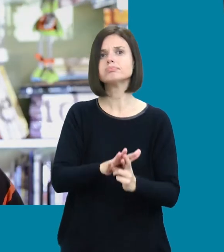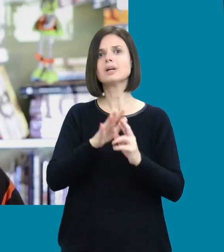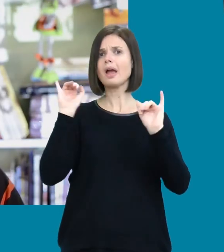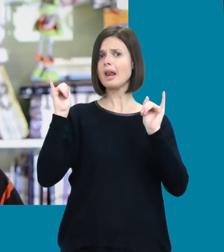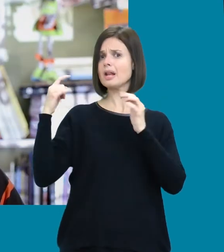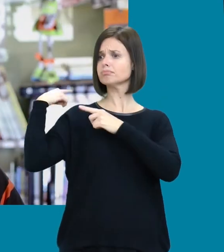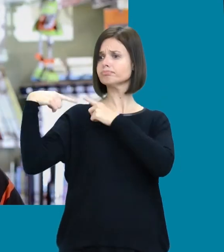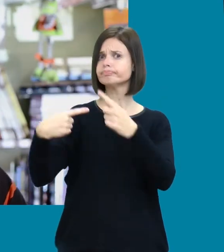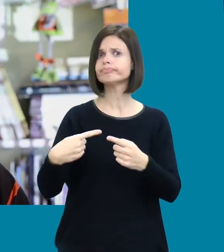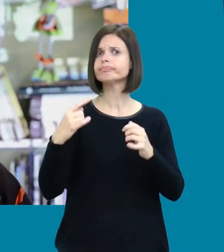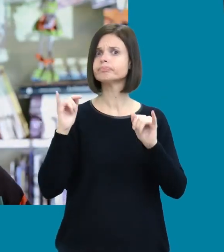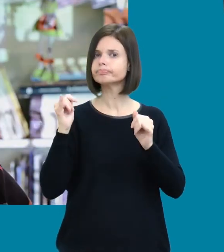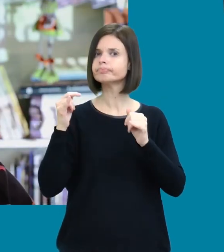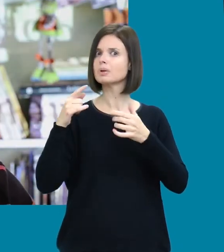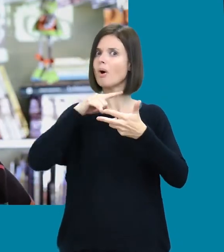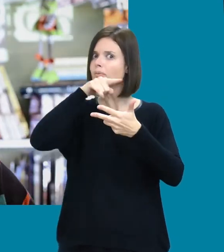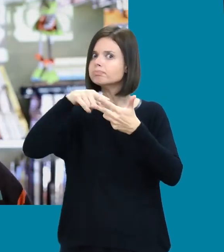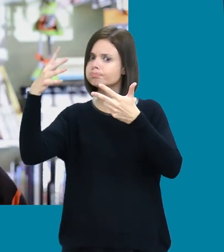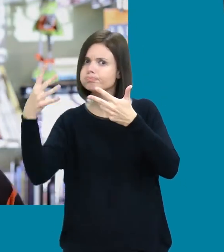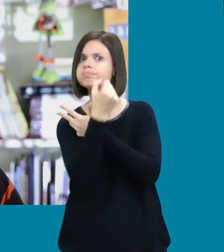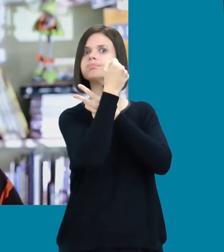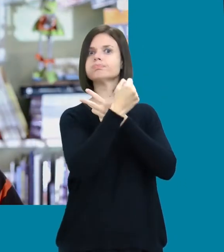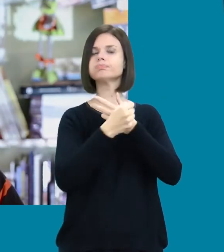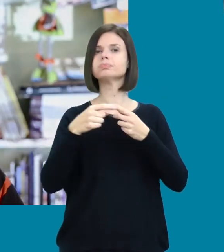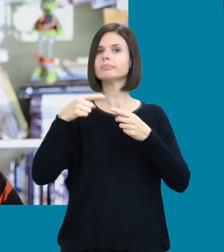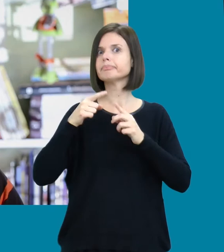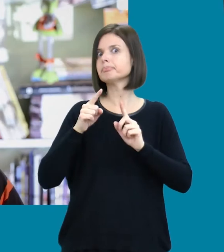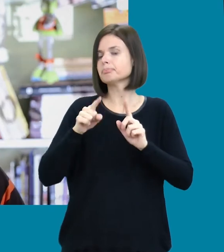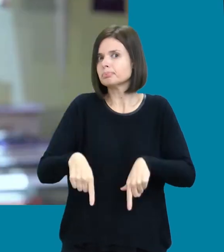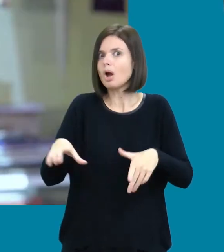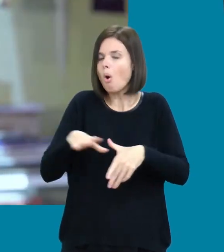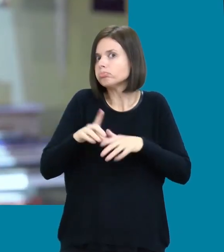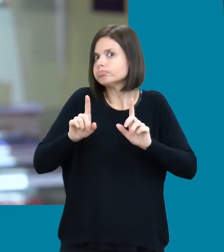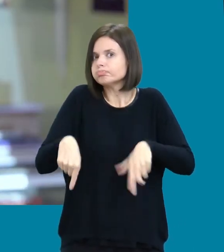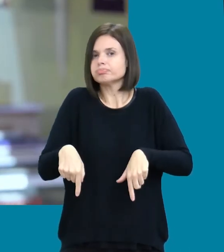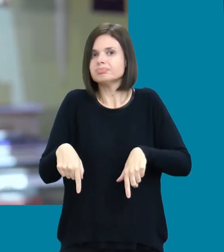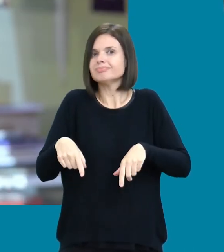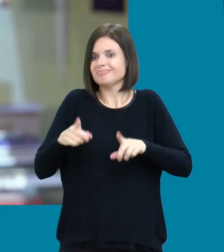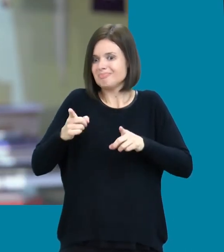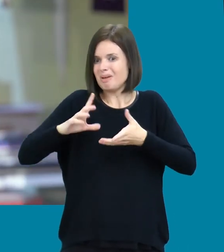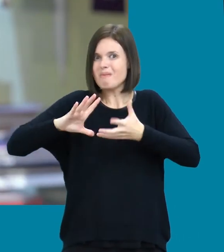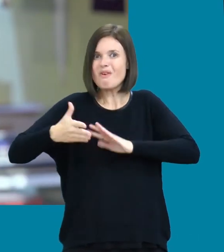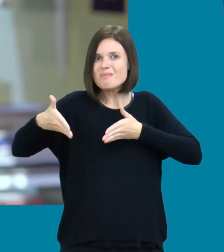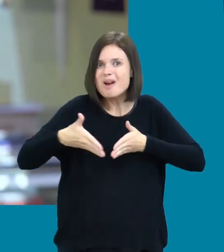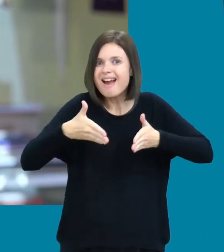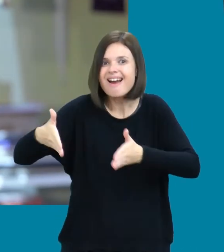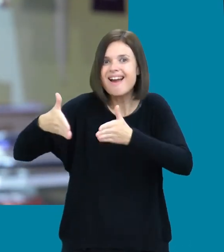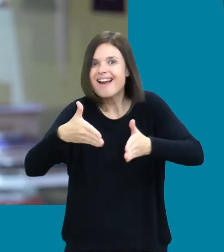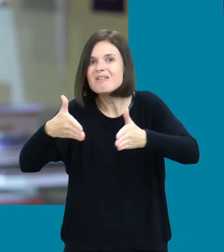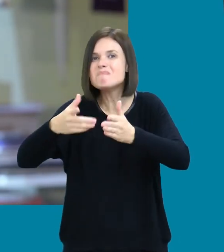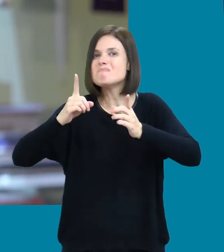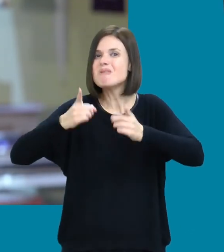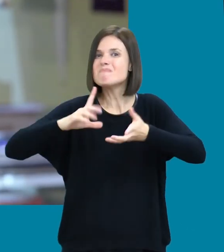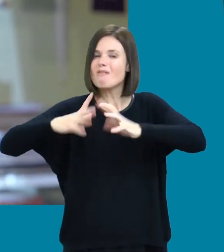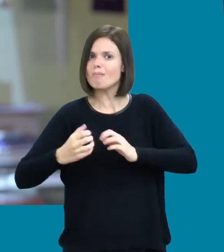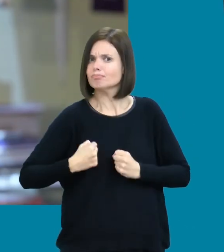banderas y sin saberlo están recorriendo el mismo camino, el mismo trance de heroísmo que sintieron los jóvenes de